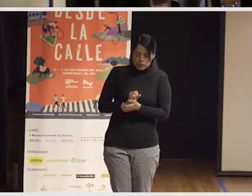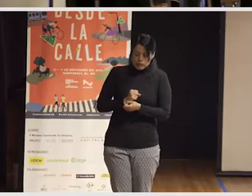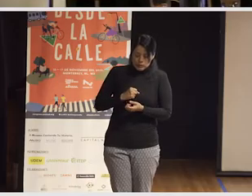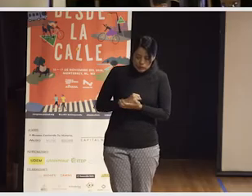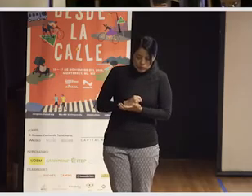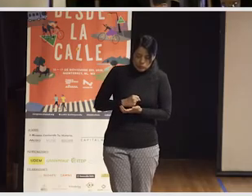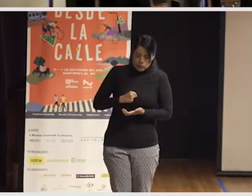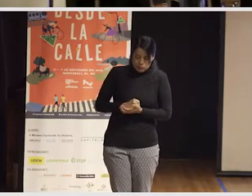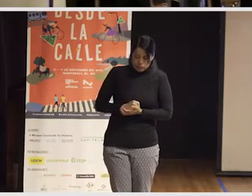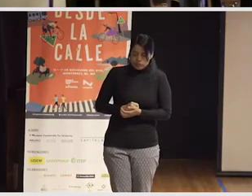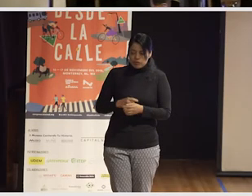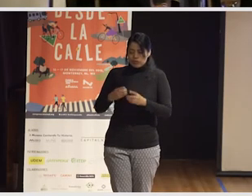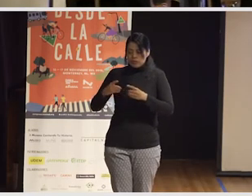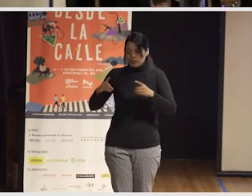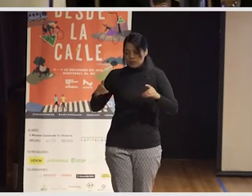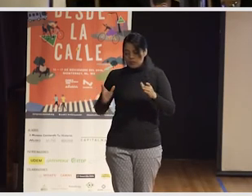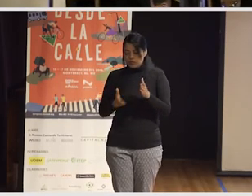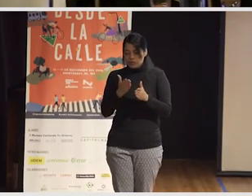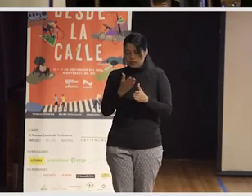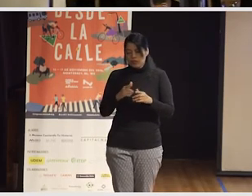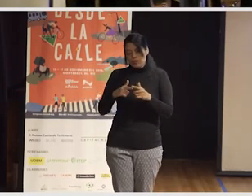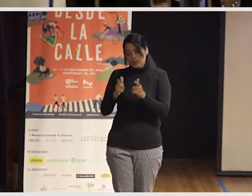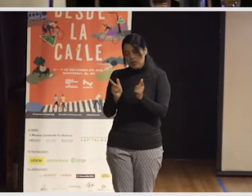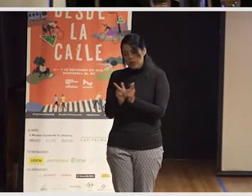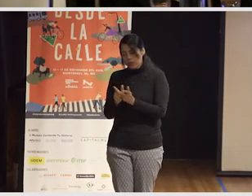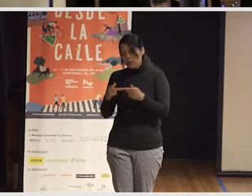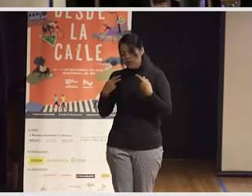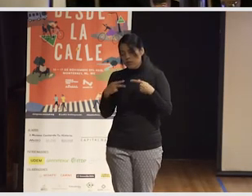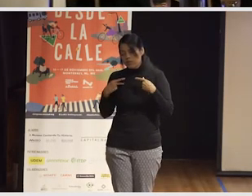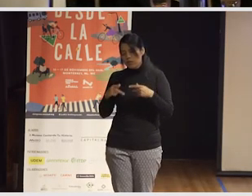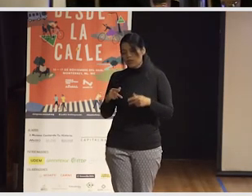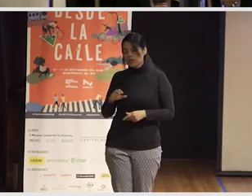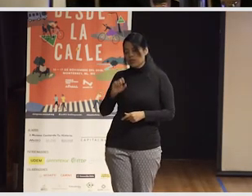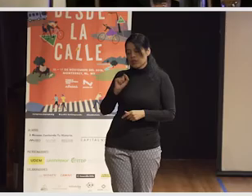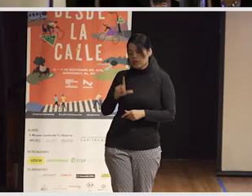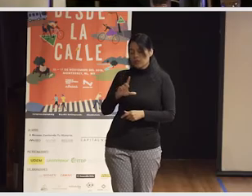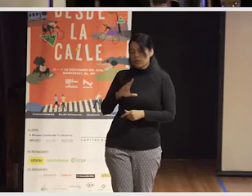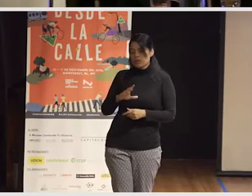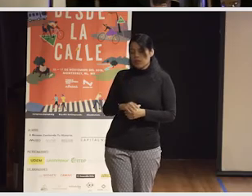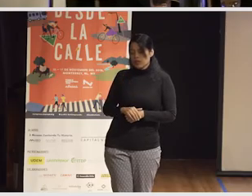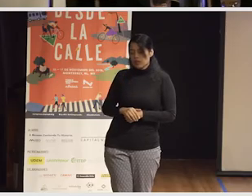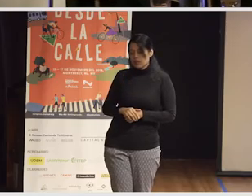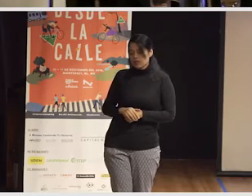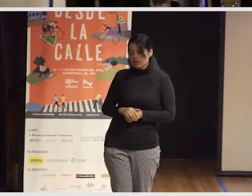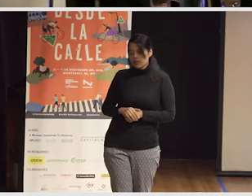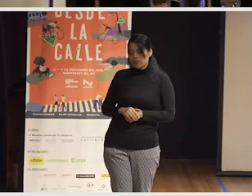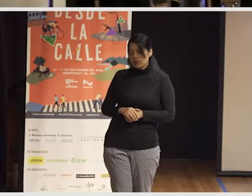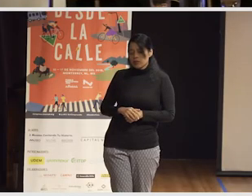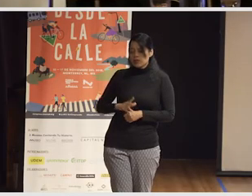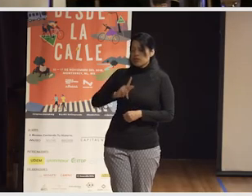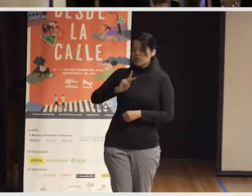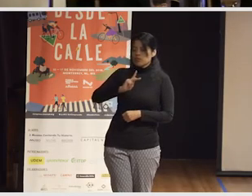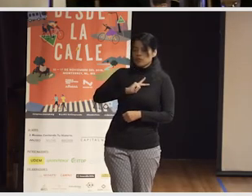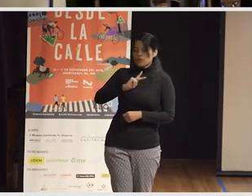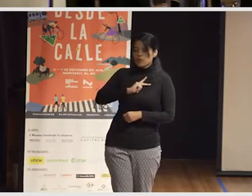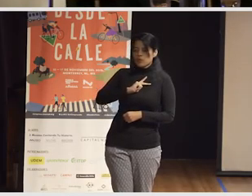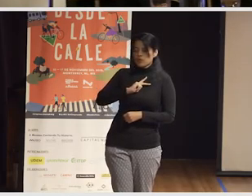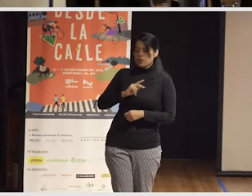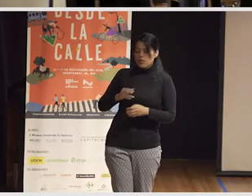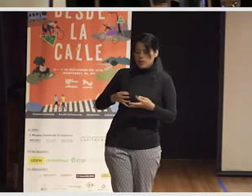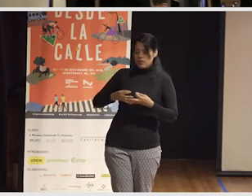algunos son derivados de grupos sociales que también hacen este pues se apropian del suelo y que